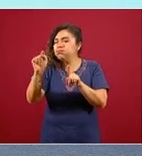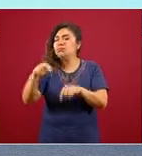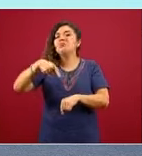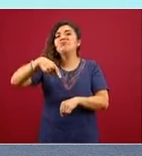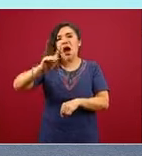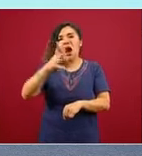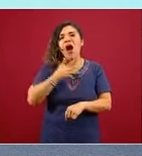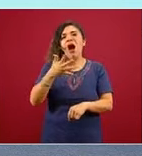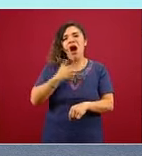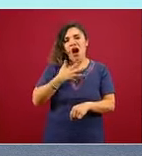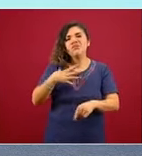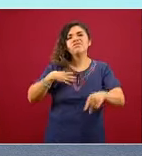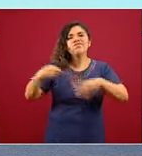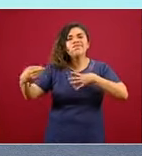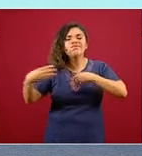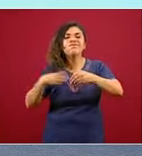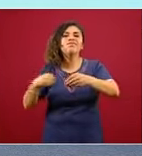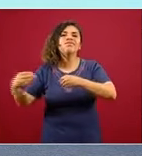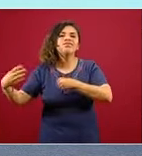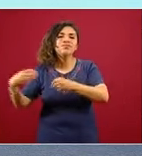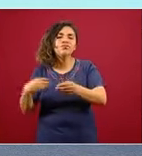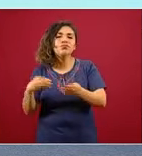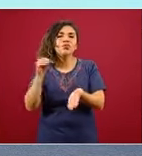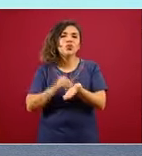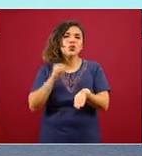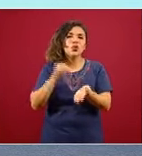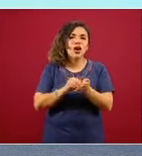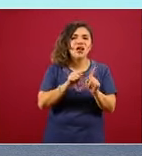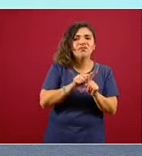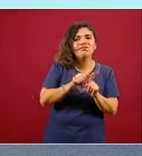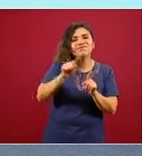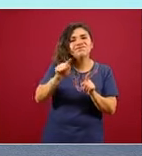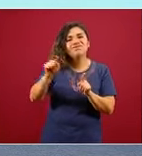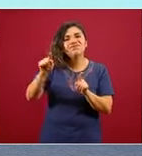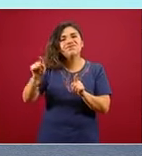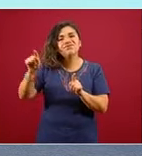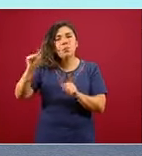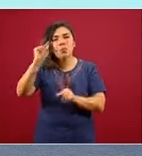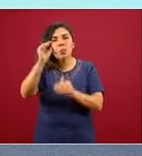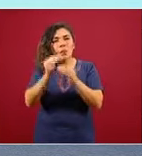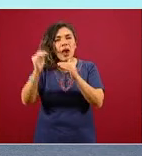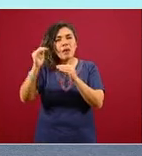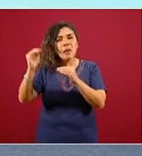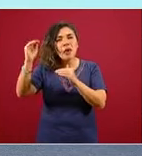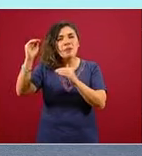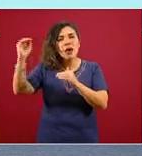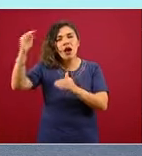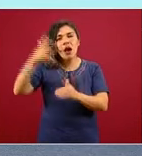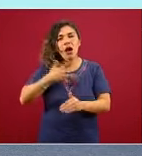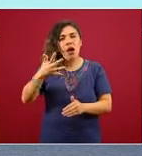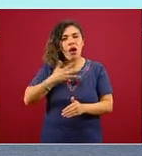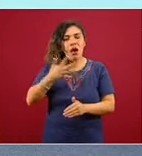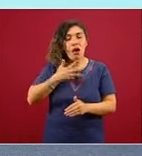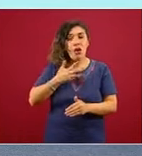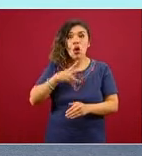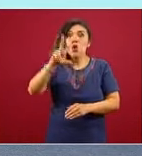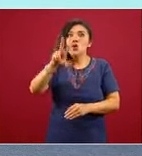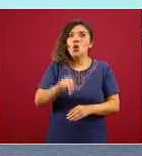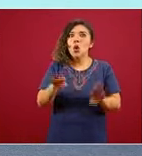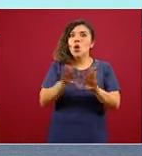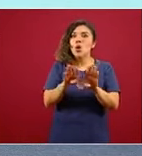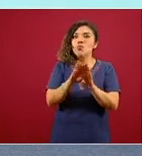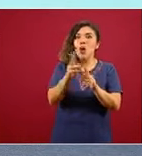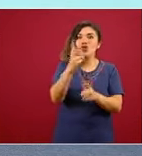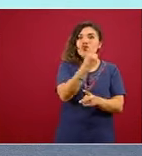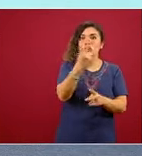mucho más pegada hacia lo horizontal, pero igual han mantenido un incremento en esa tendencia, no tan importante como los 2